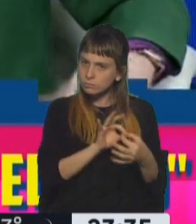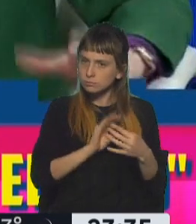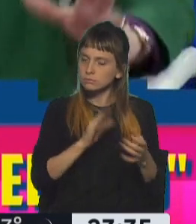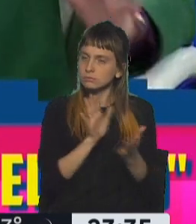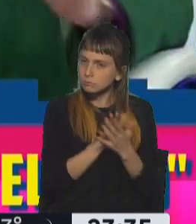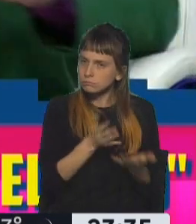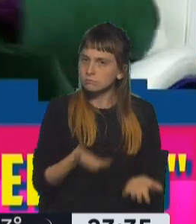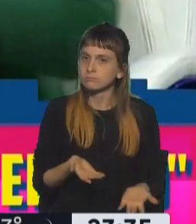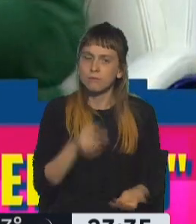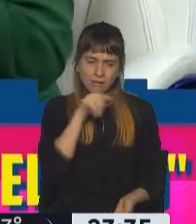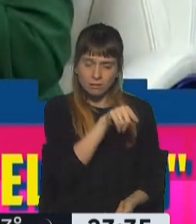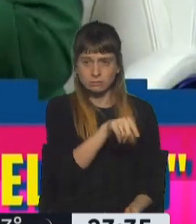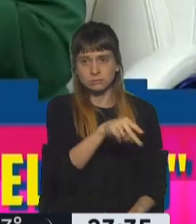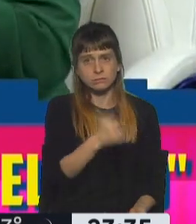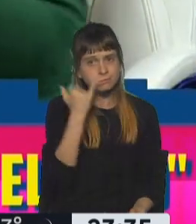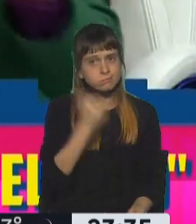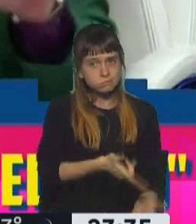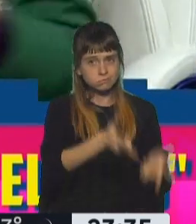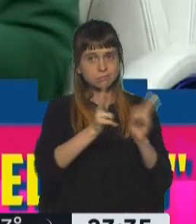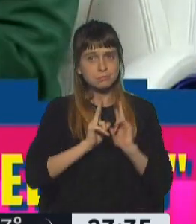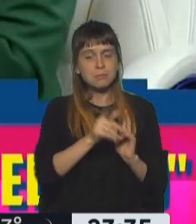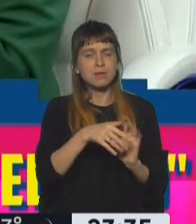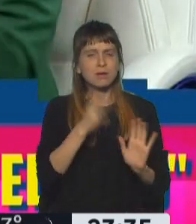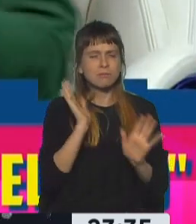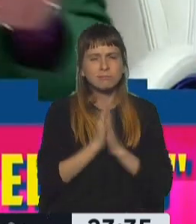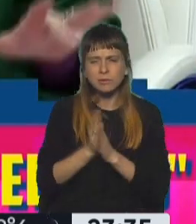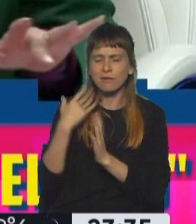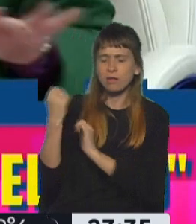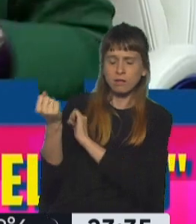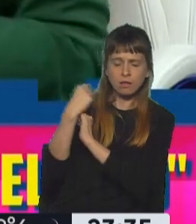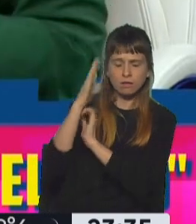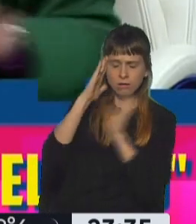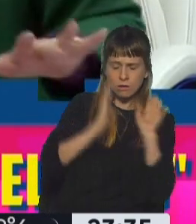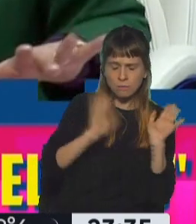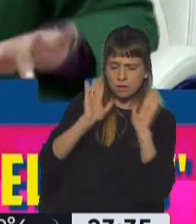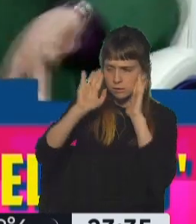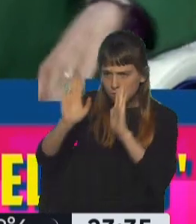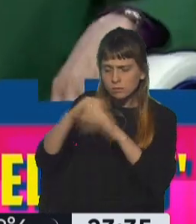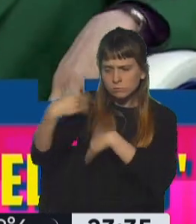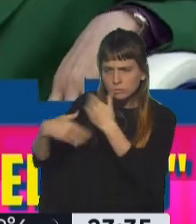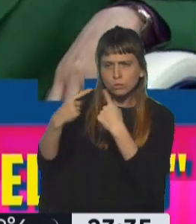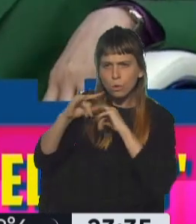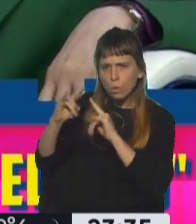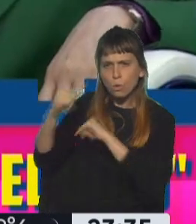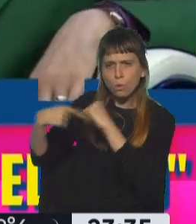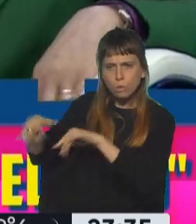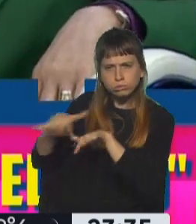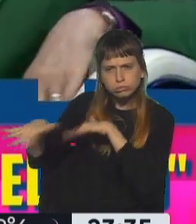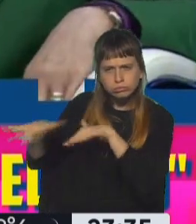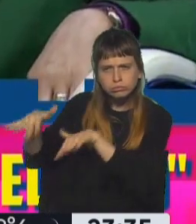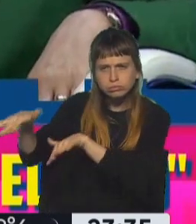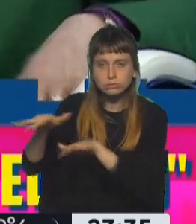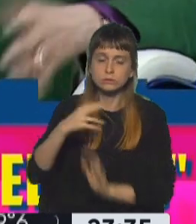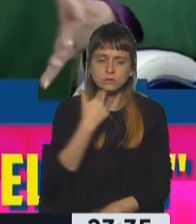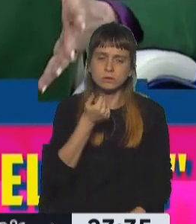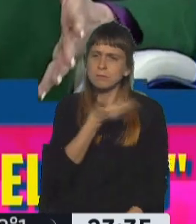Y ella me ha dicho... No pienses en mí, vos hacé lo que tengas que hacer. Al contrario, mi hija es una